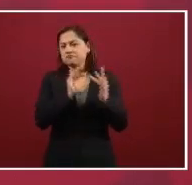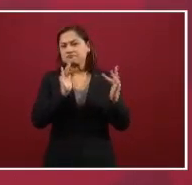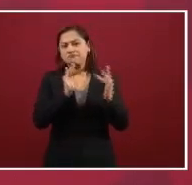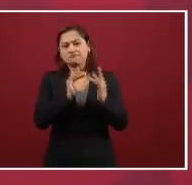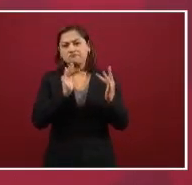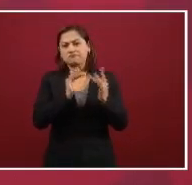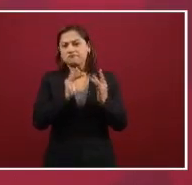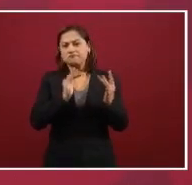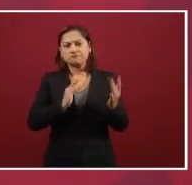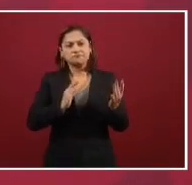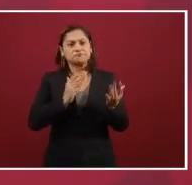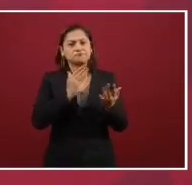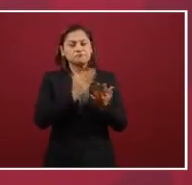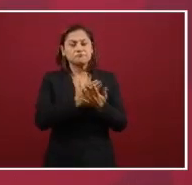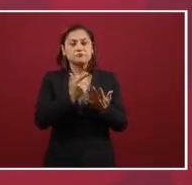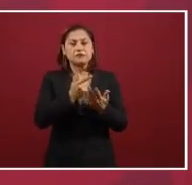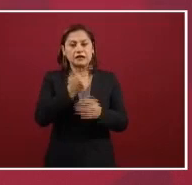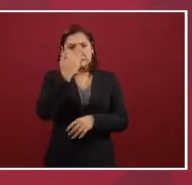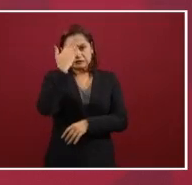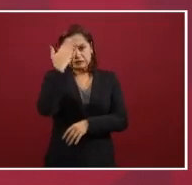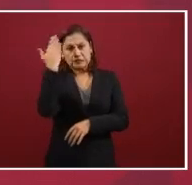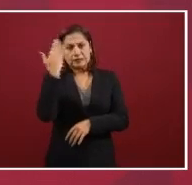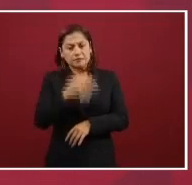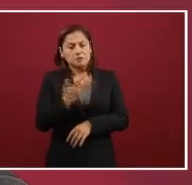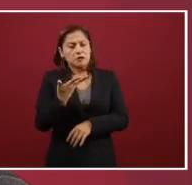del 80% de los casos estamos presentes.